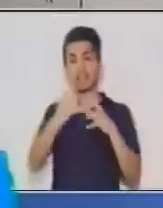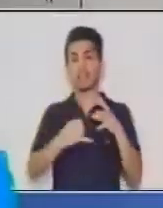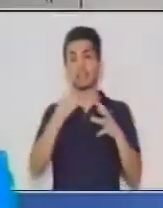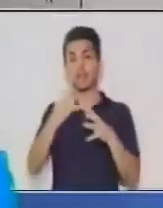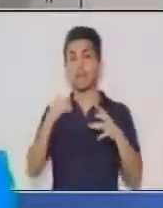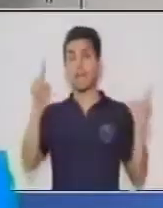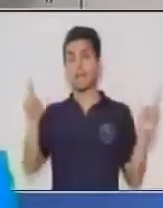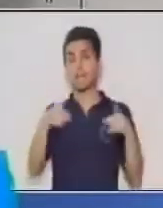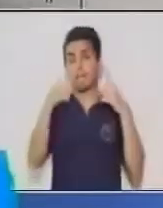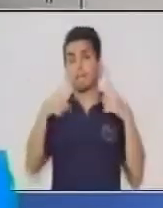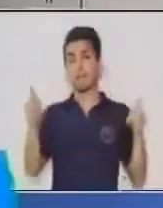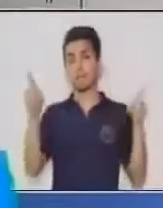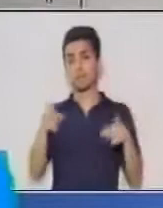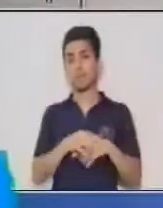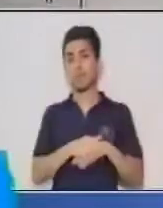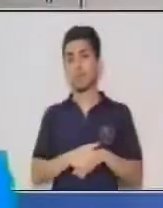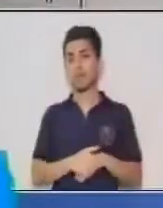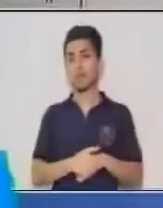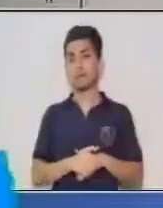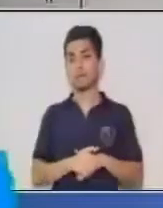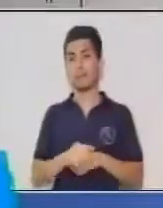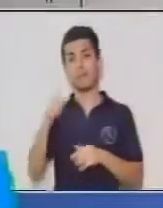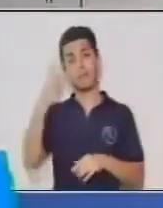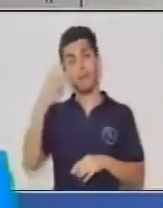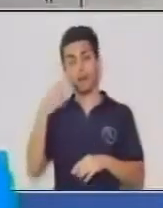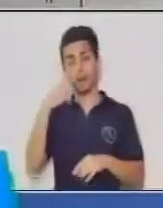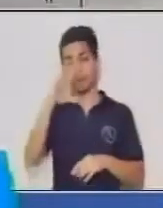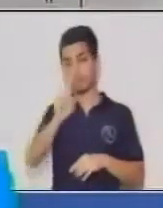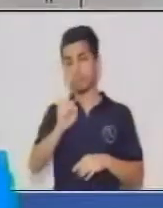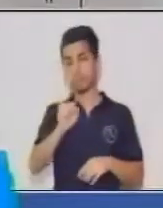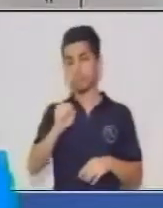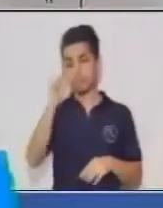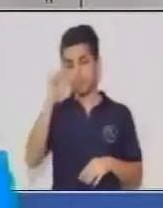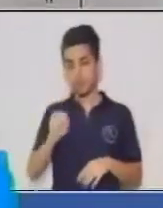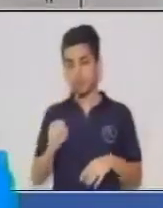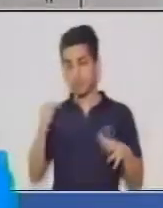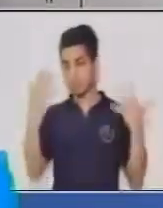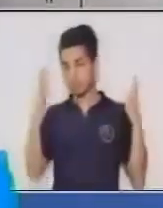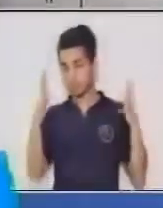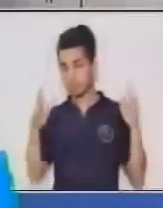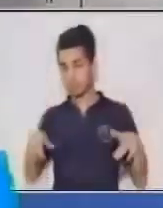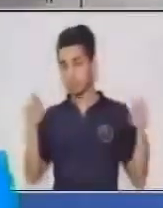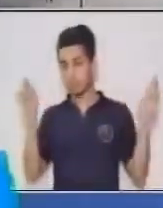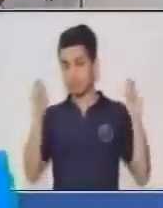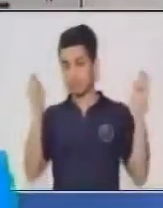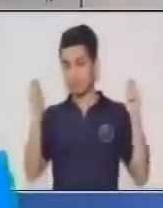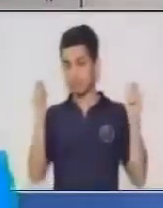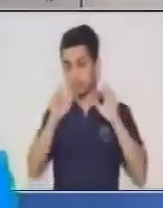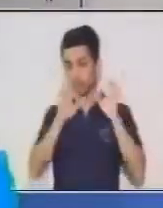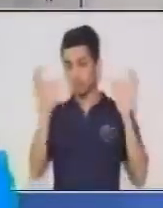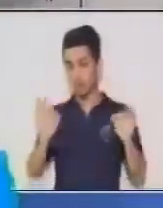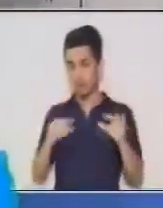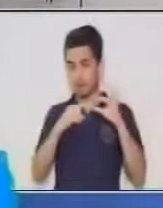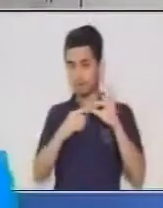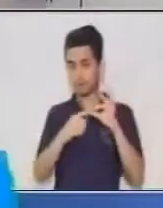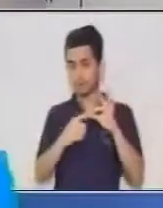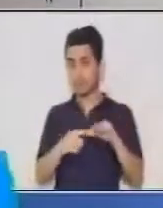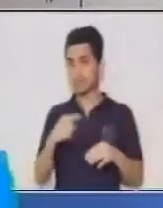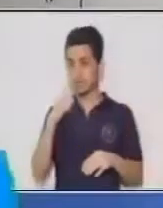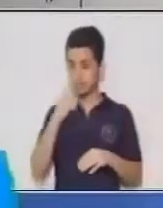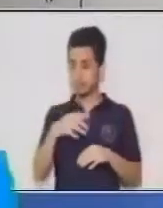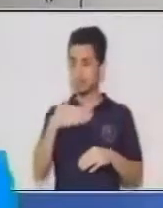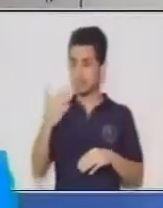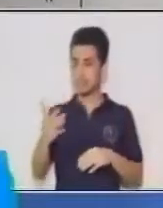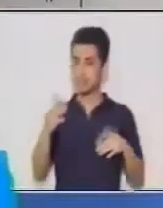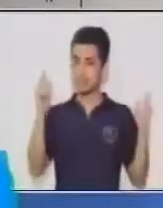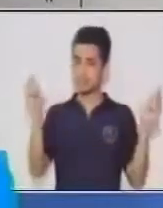Música, para que tomemos en cuenta y disfrutemos de estas celebraciones de una manera pues muy especial. Serán